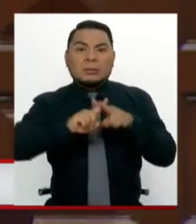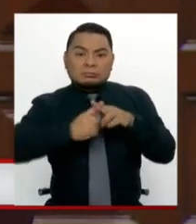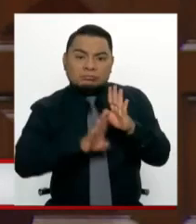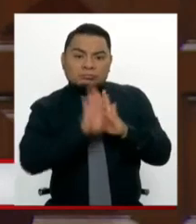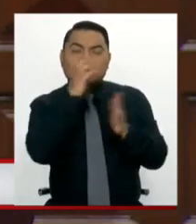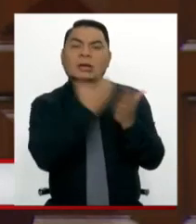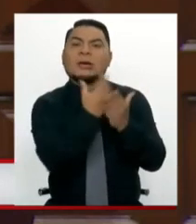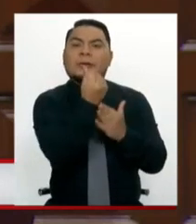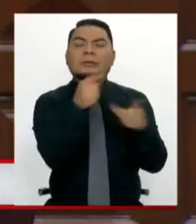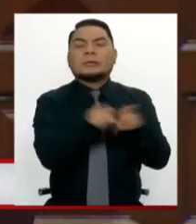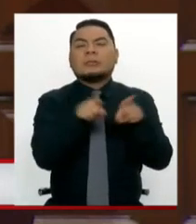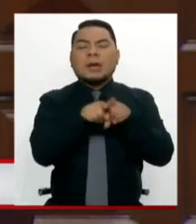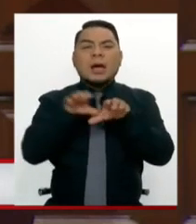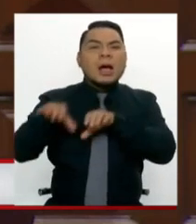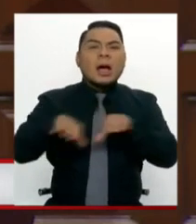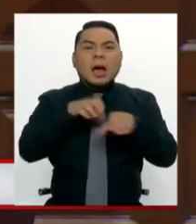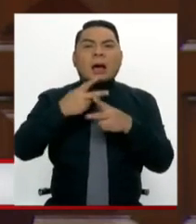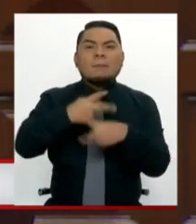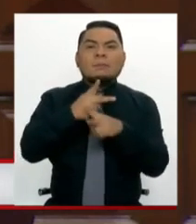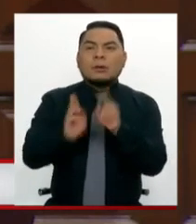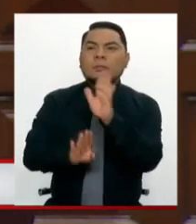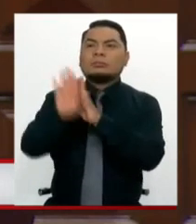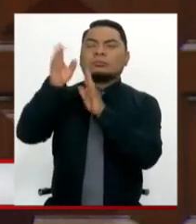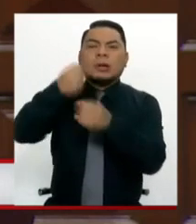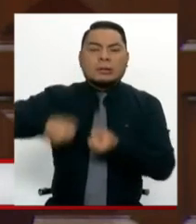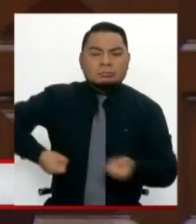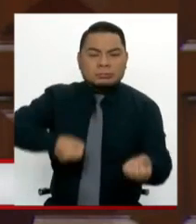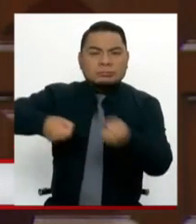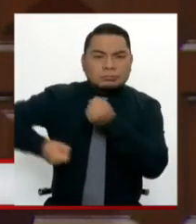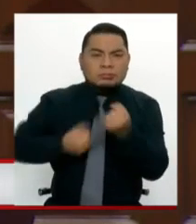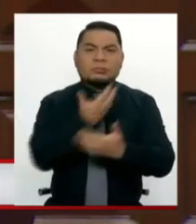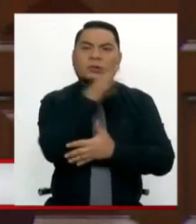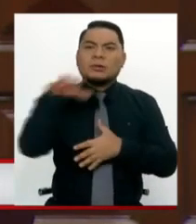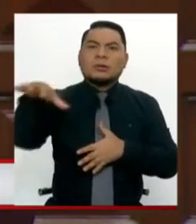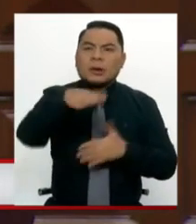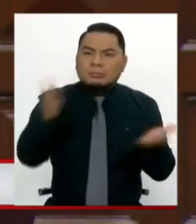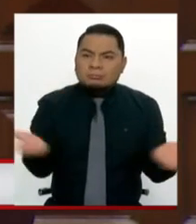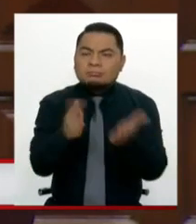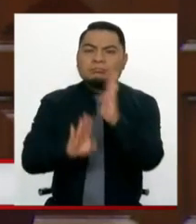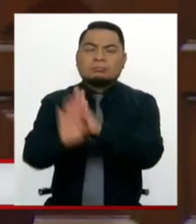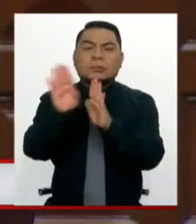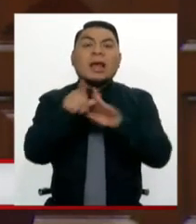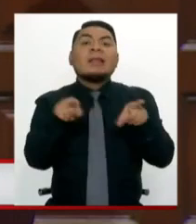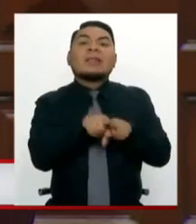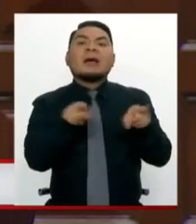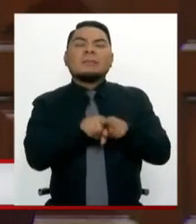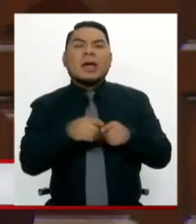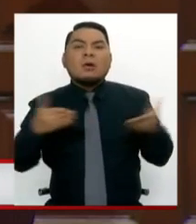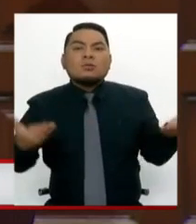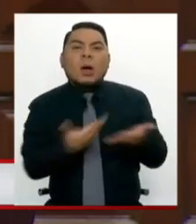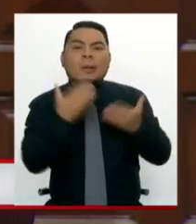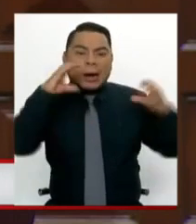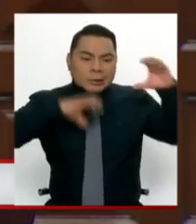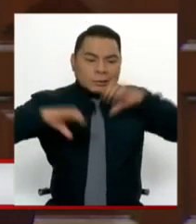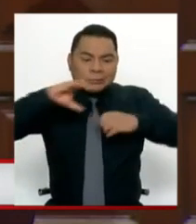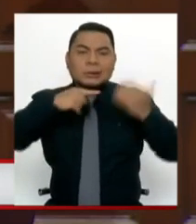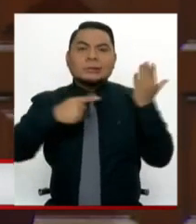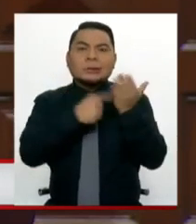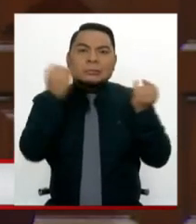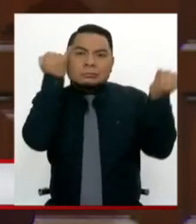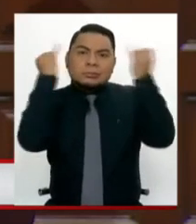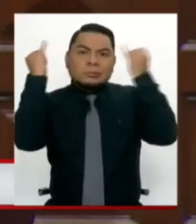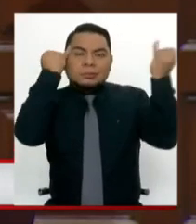económica y de actividades productivas con desarrollo agrario y rural, el impulso de la ciencia, la tecnología y la